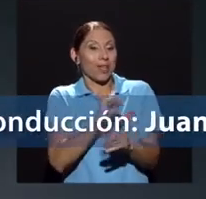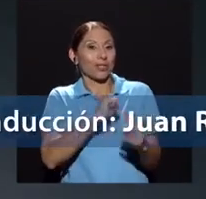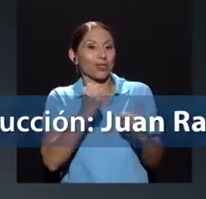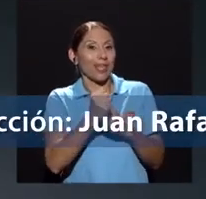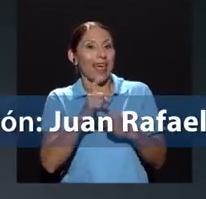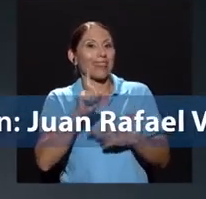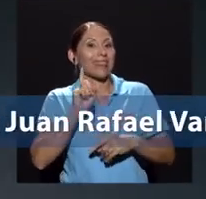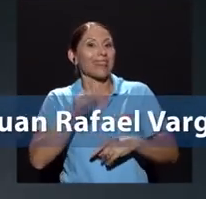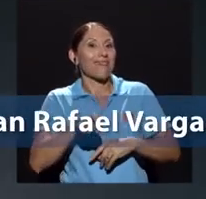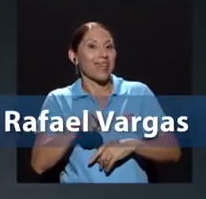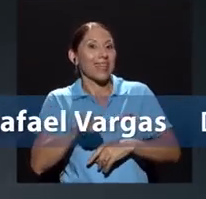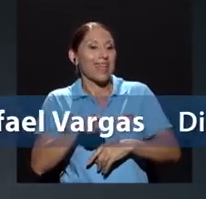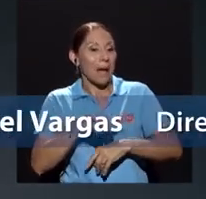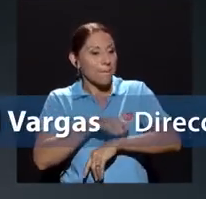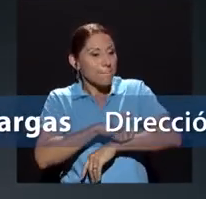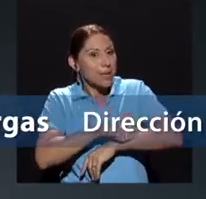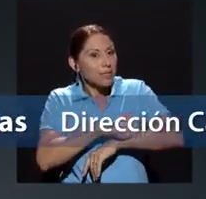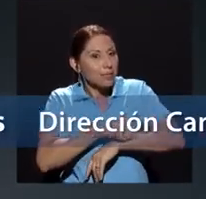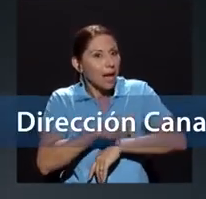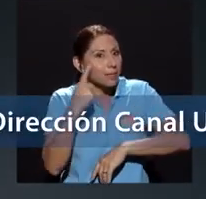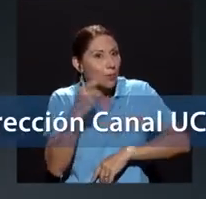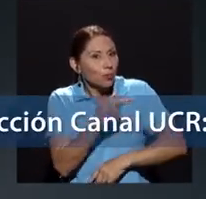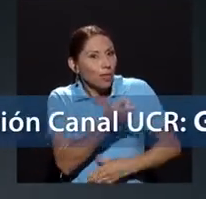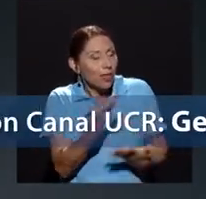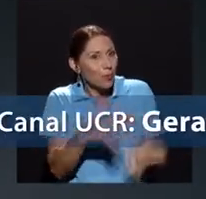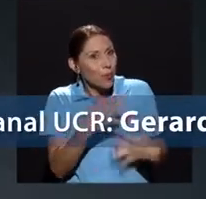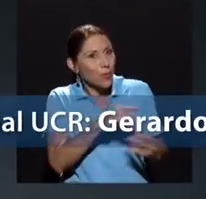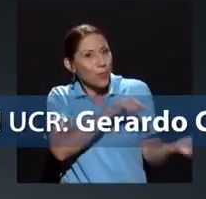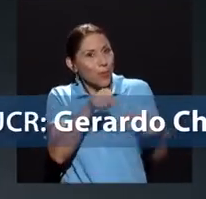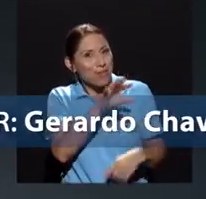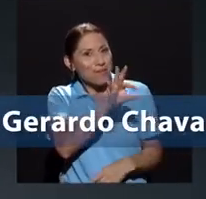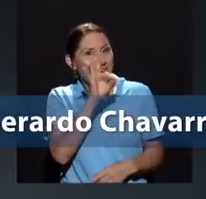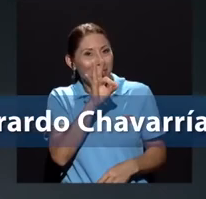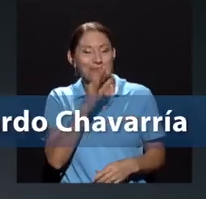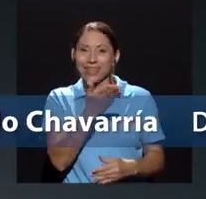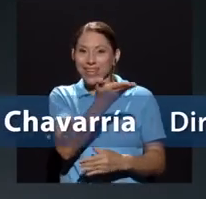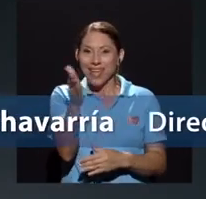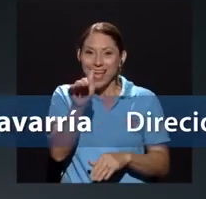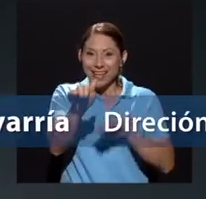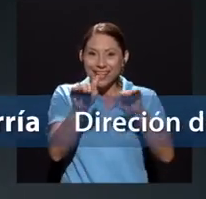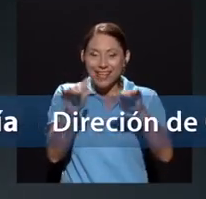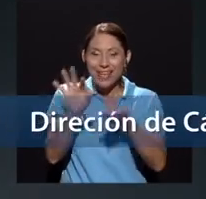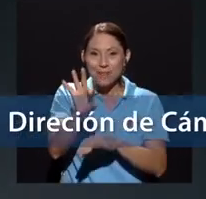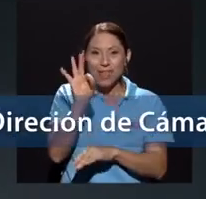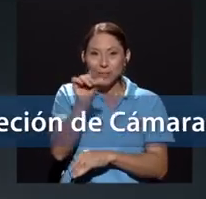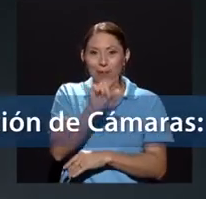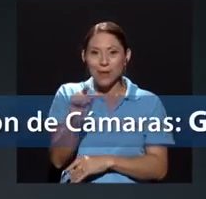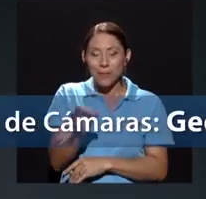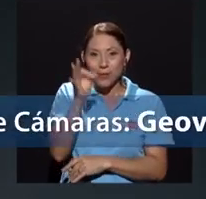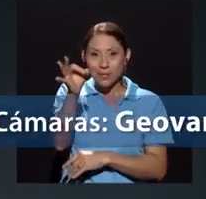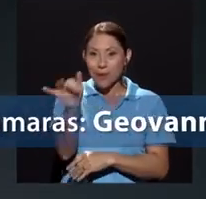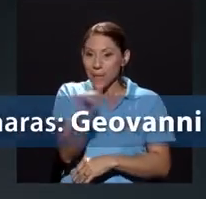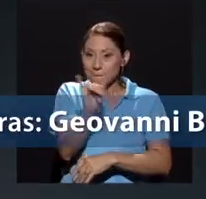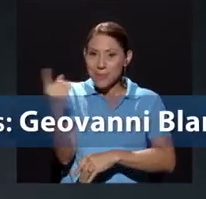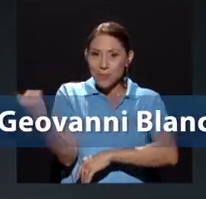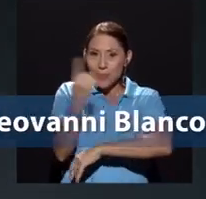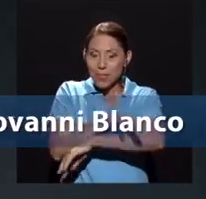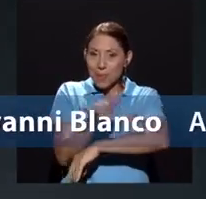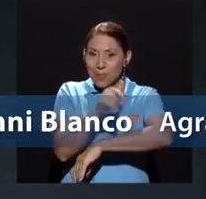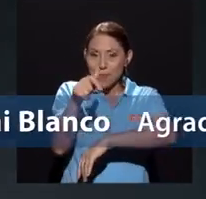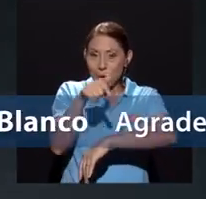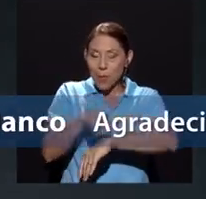sentirse de tenerlos como invitados y a las amigas y amigos los invitamos a que la próxima semana en los mismos tiempos